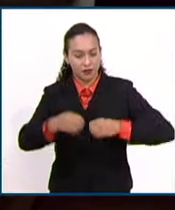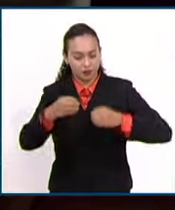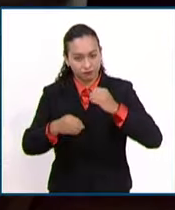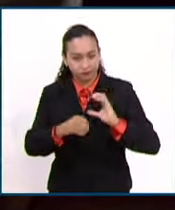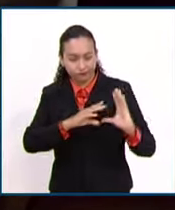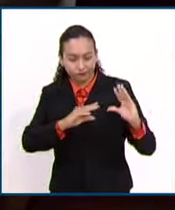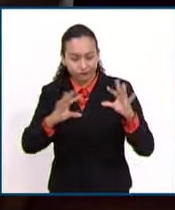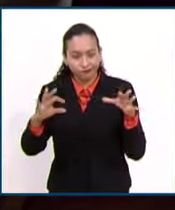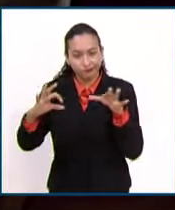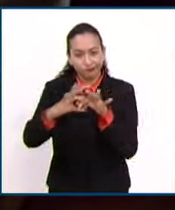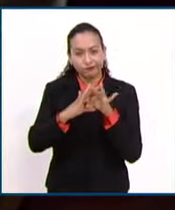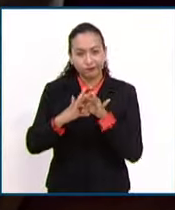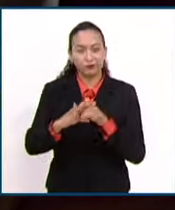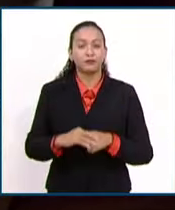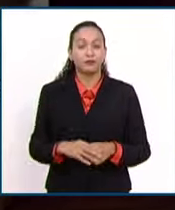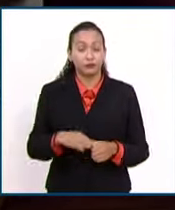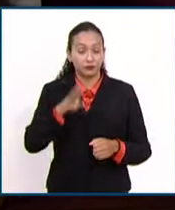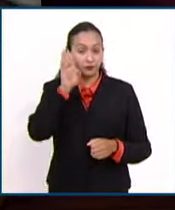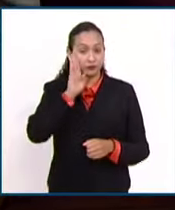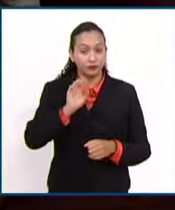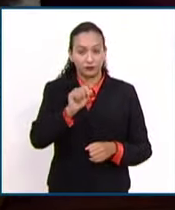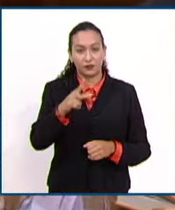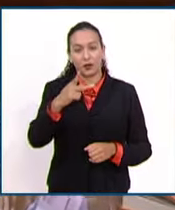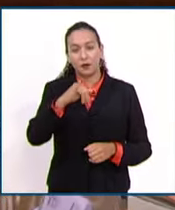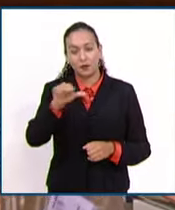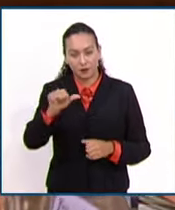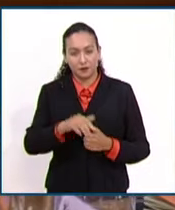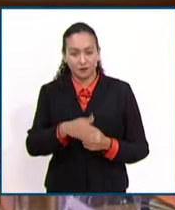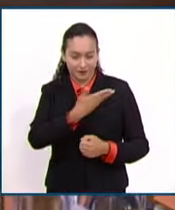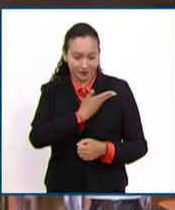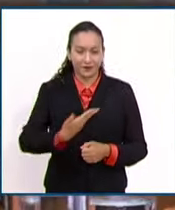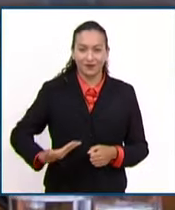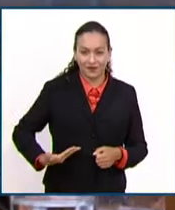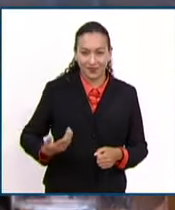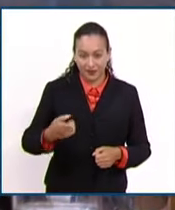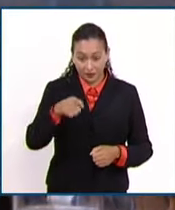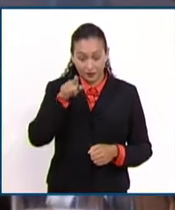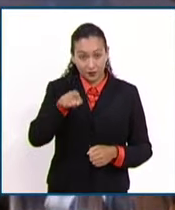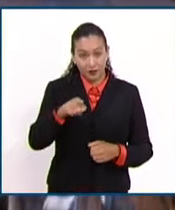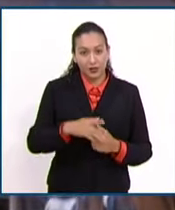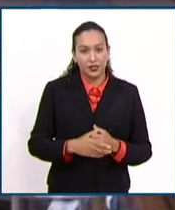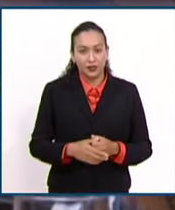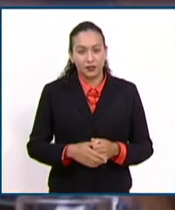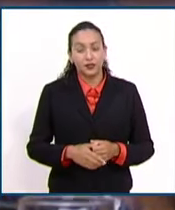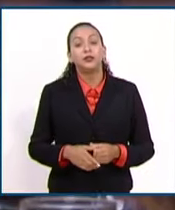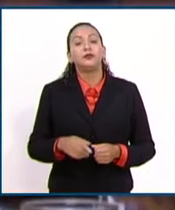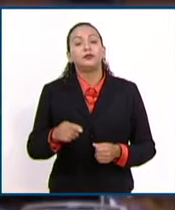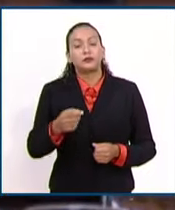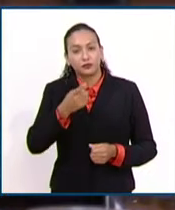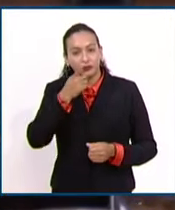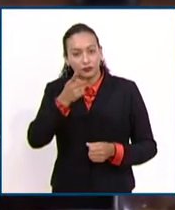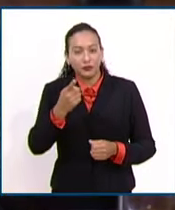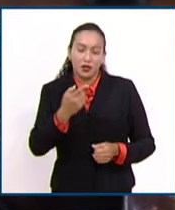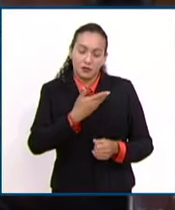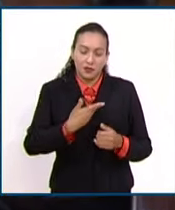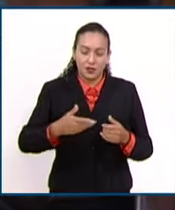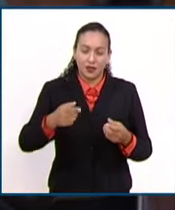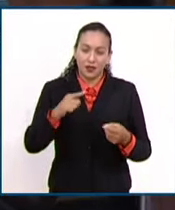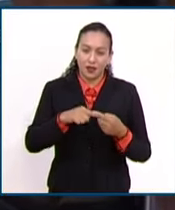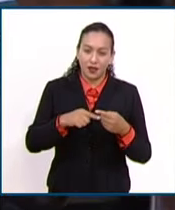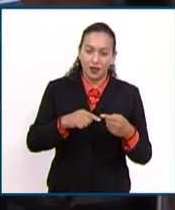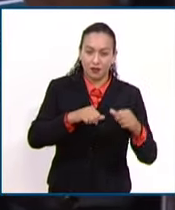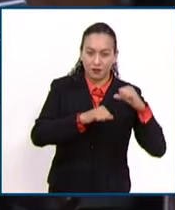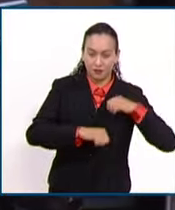Federación. La ministra Norma Lucía Piña Hernández, presidenta de la Suprema Corte de Justicia de la Nación y del Consejo de la